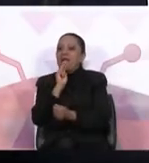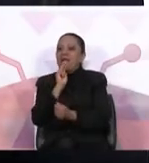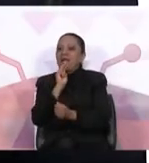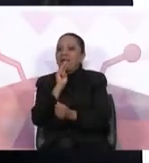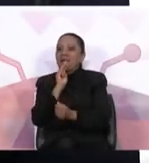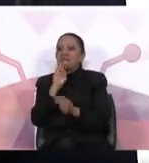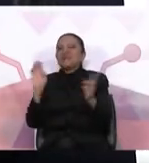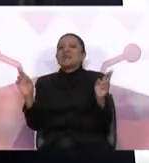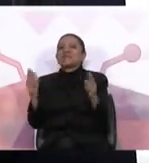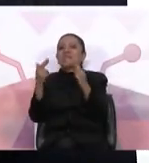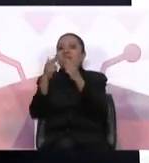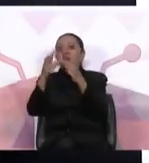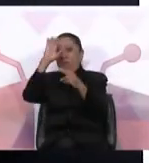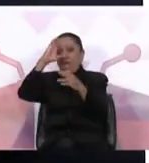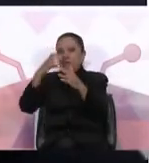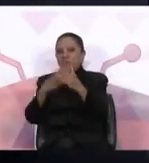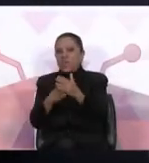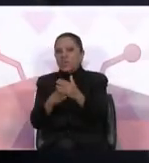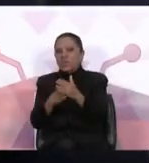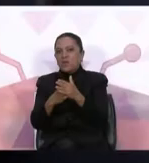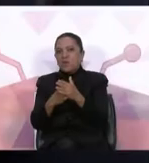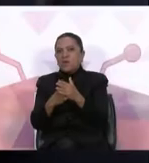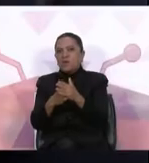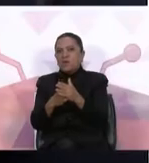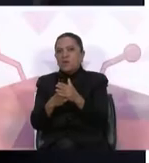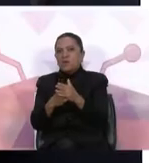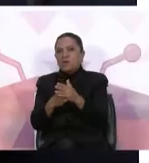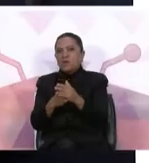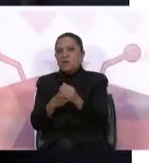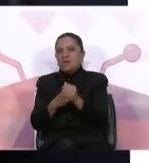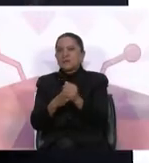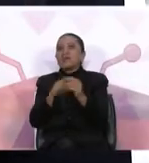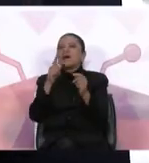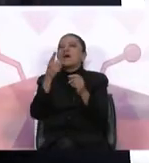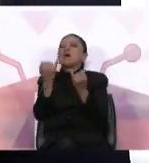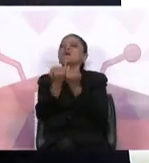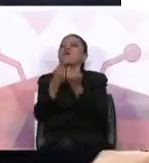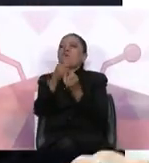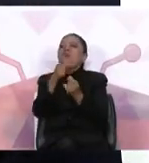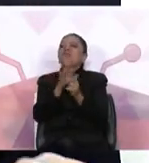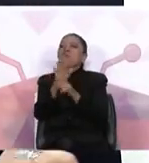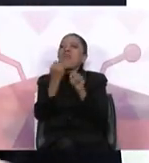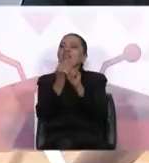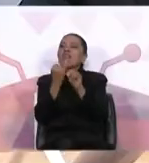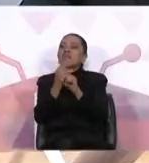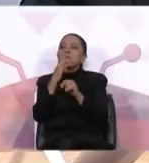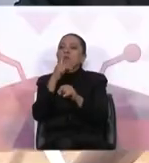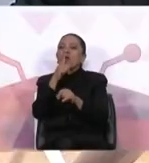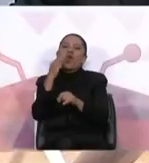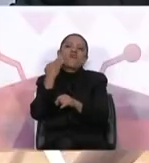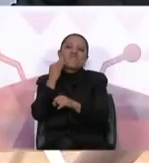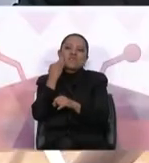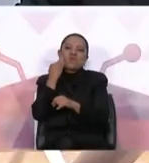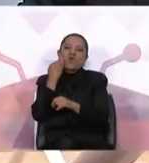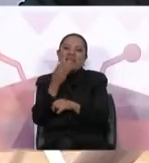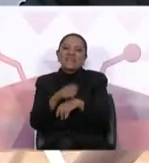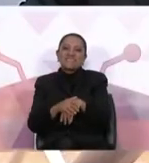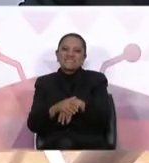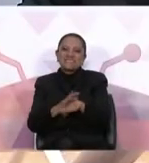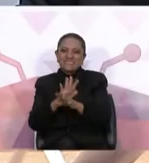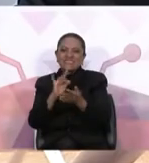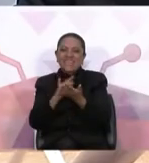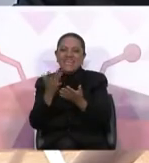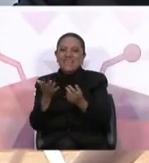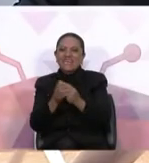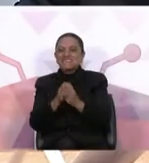católico red social favorita facebook gracias candidatos terminamos la primera ronda de